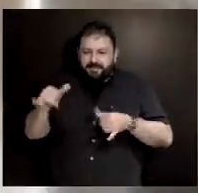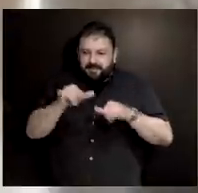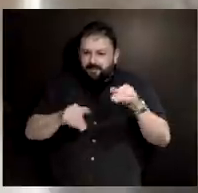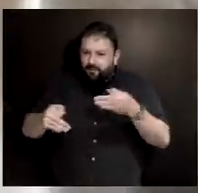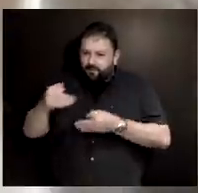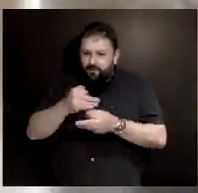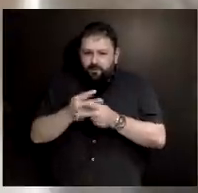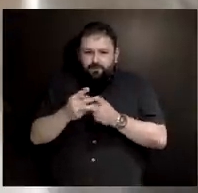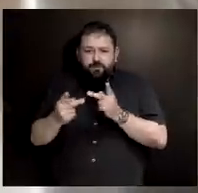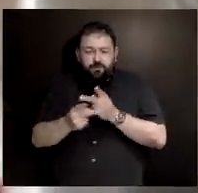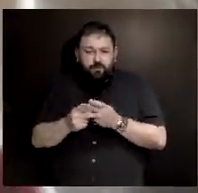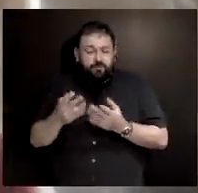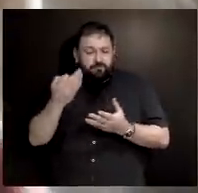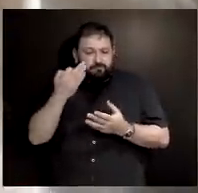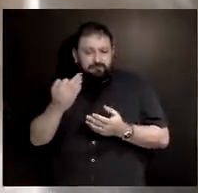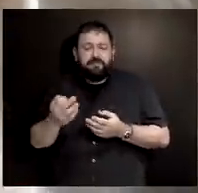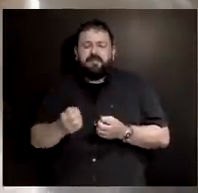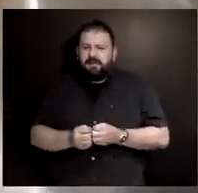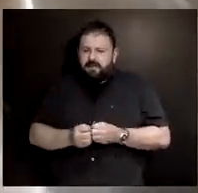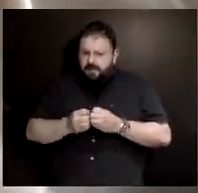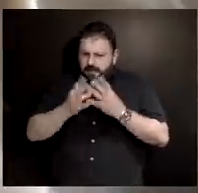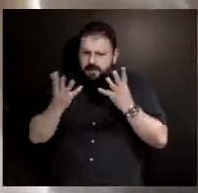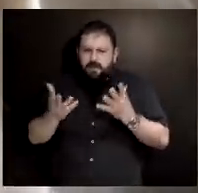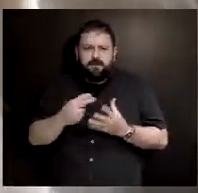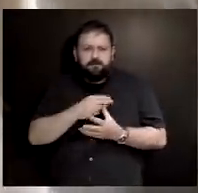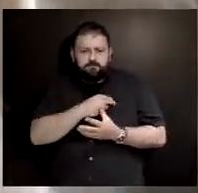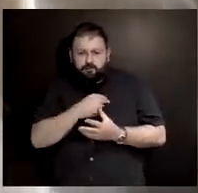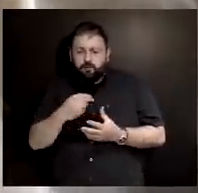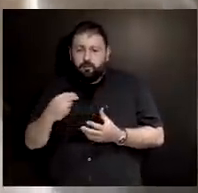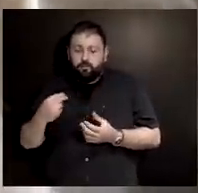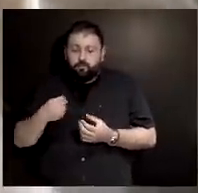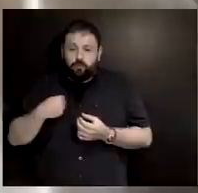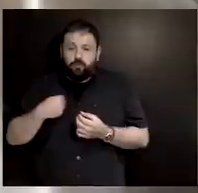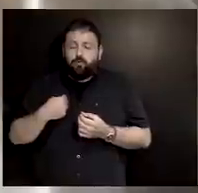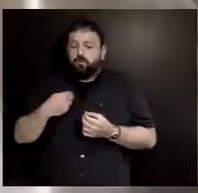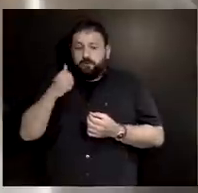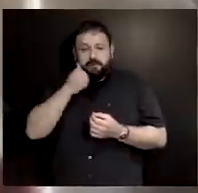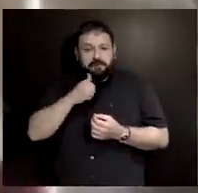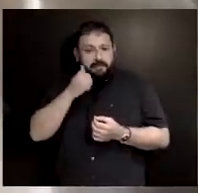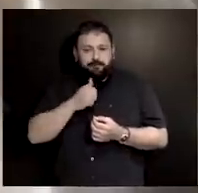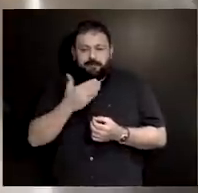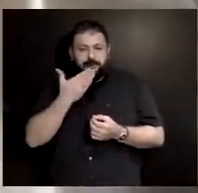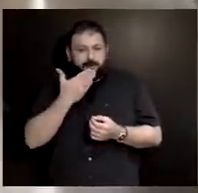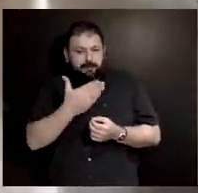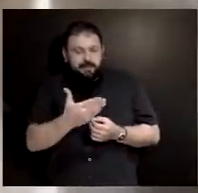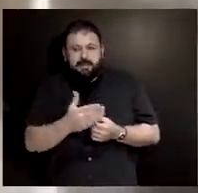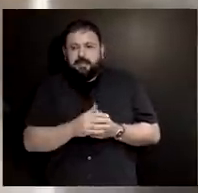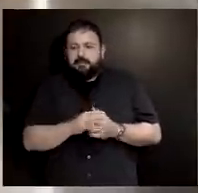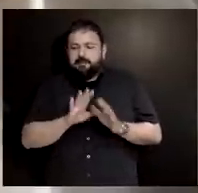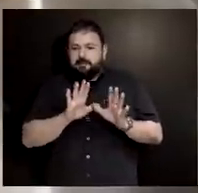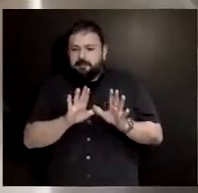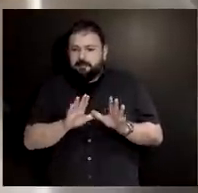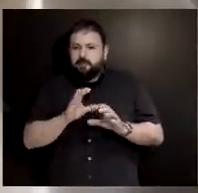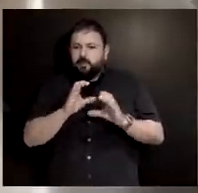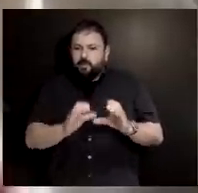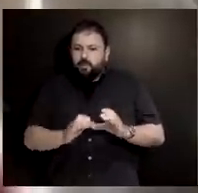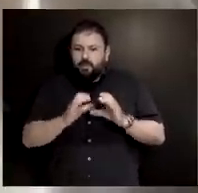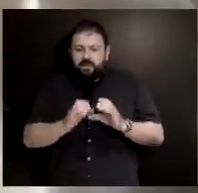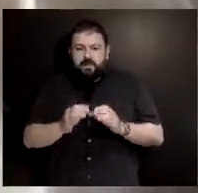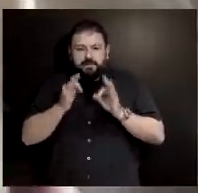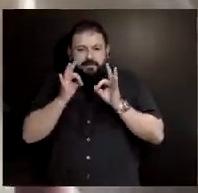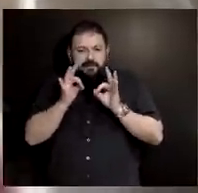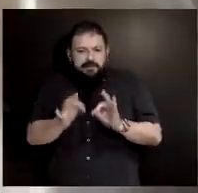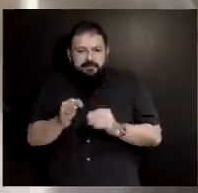máximo. Por supuesto que nuestra prioridad es mantener la inocuidad y la calidad de los